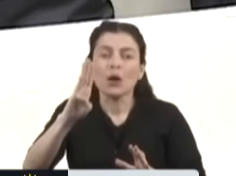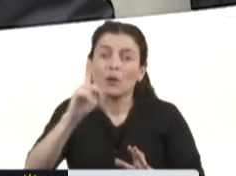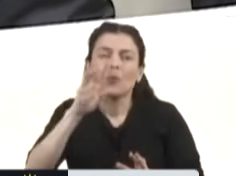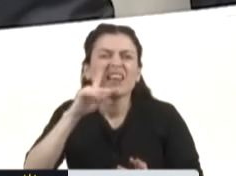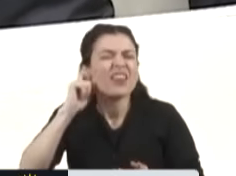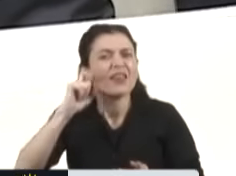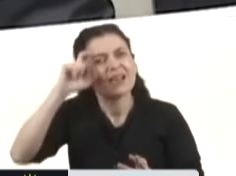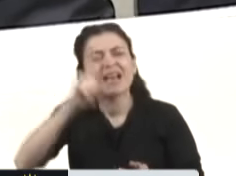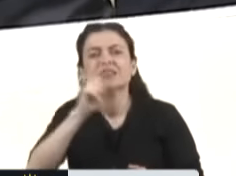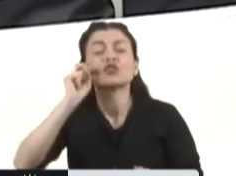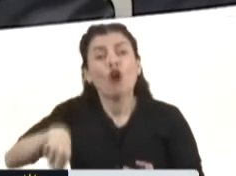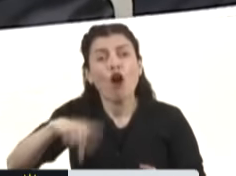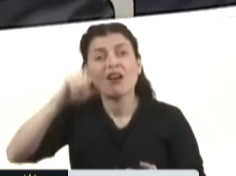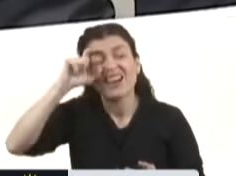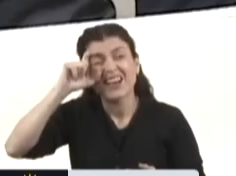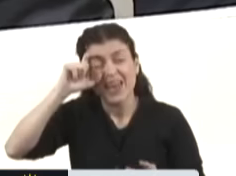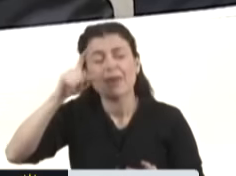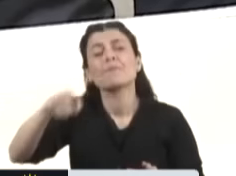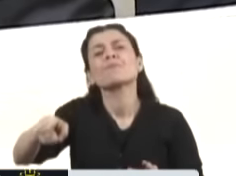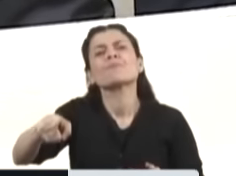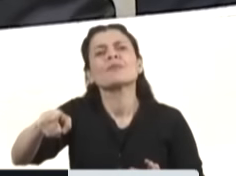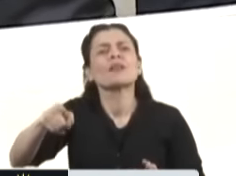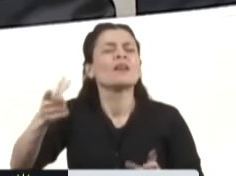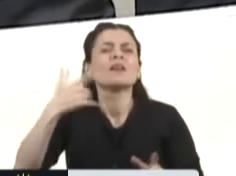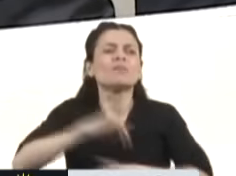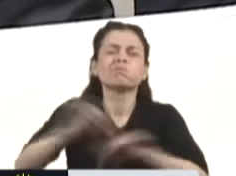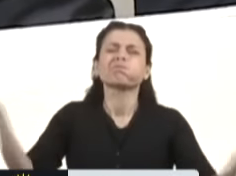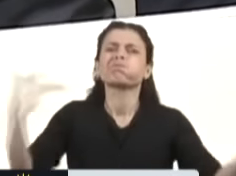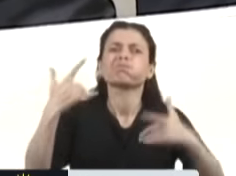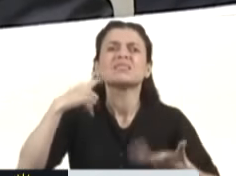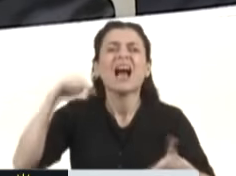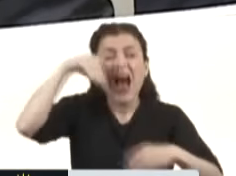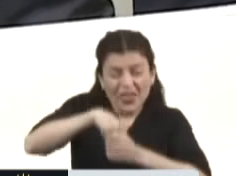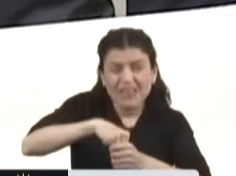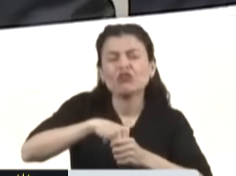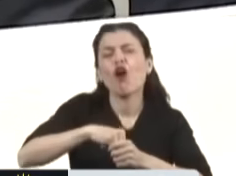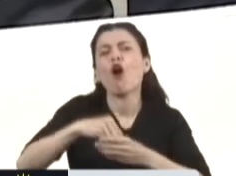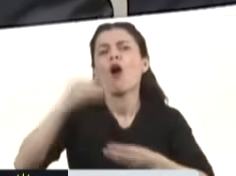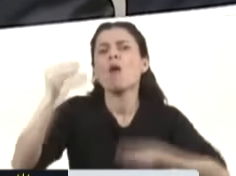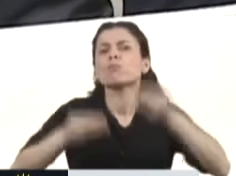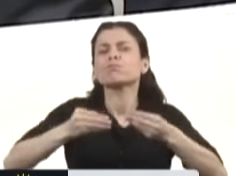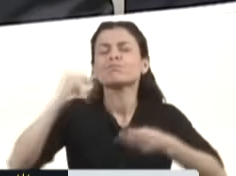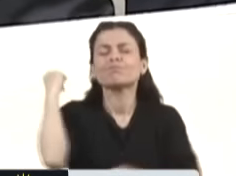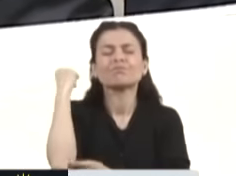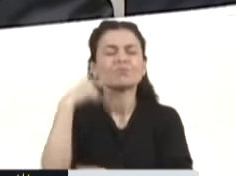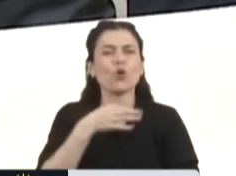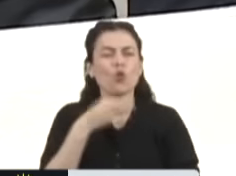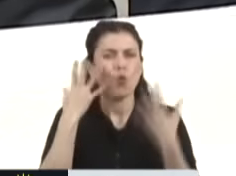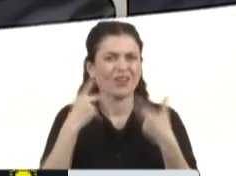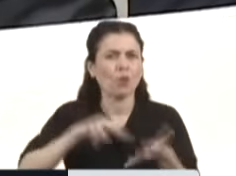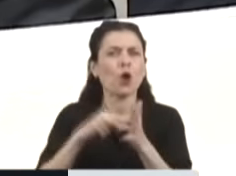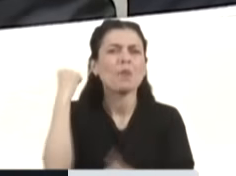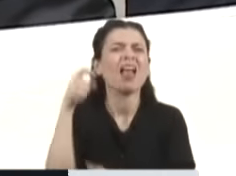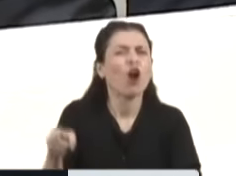concurso Llamar a un concurso preventivo de crisis Cómo cómo evalúan esta esta decisión que bueno afecta 1500 trabajadores en